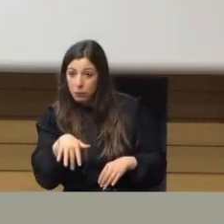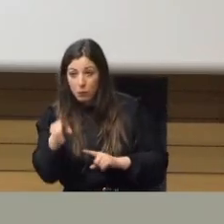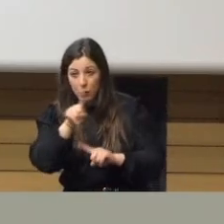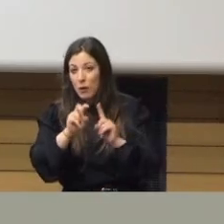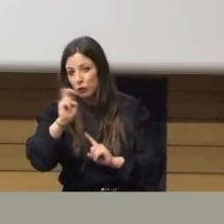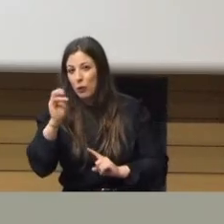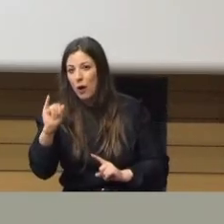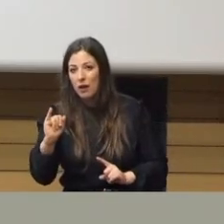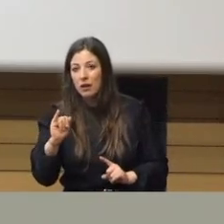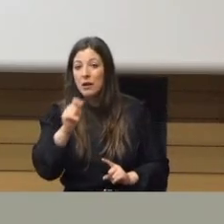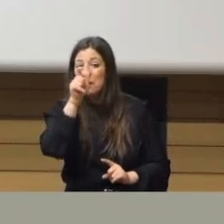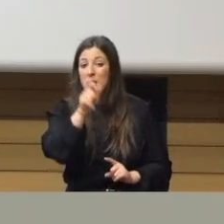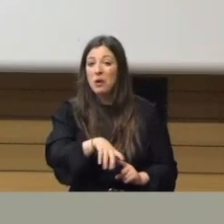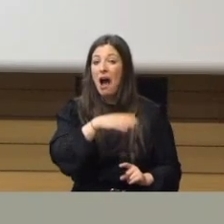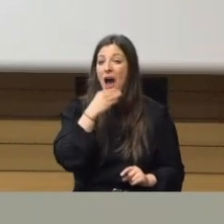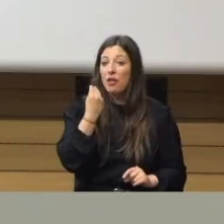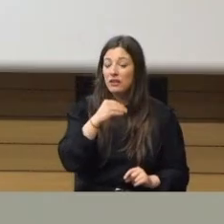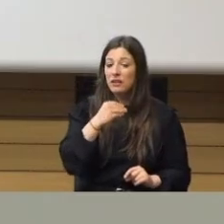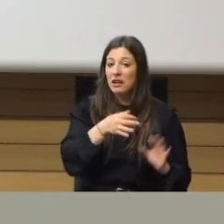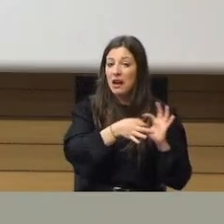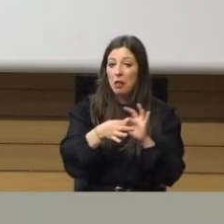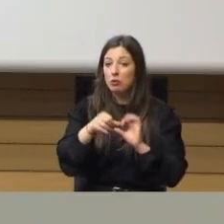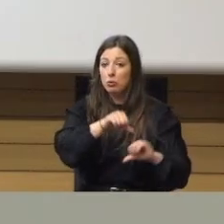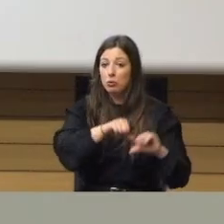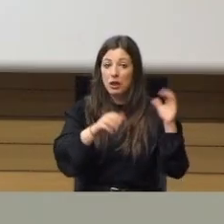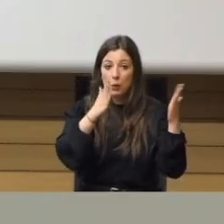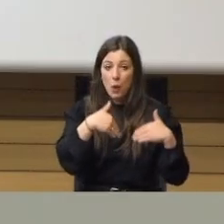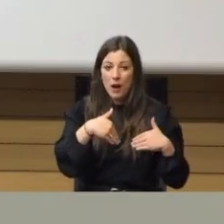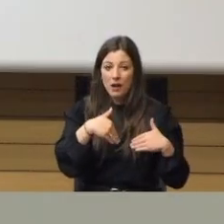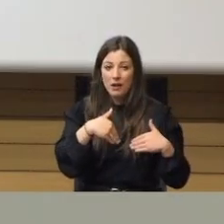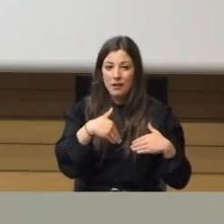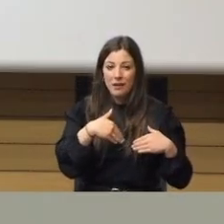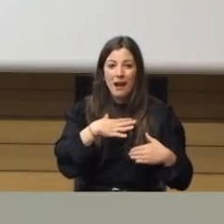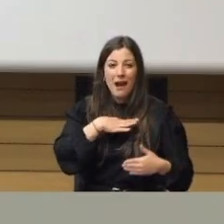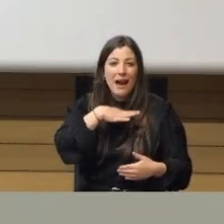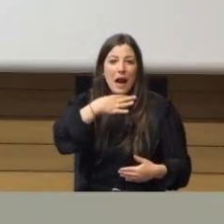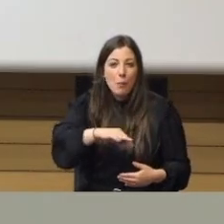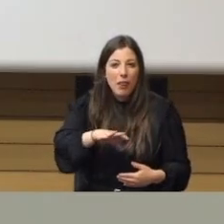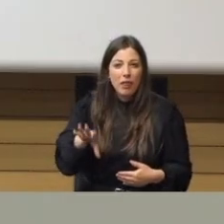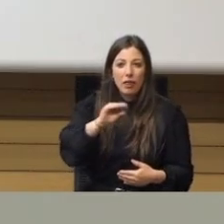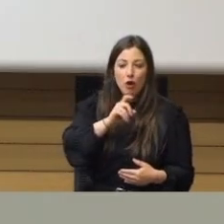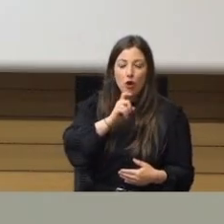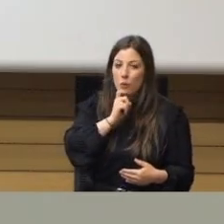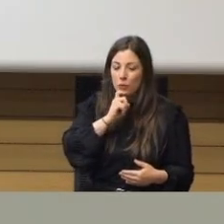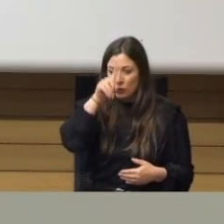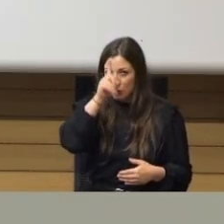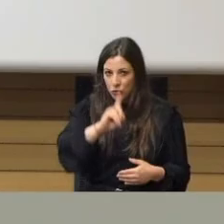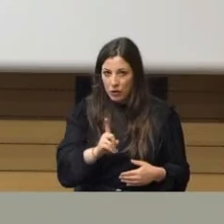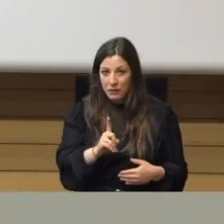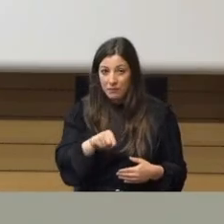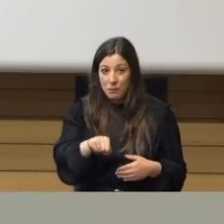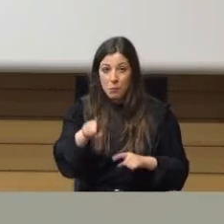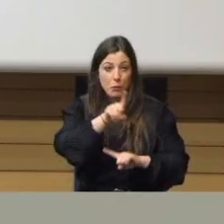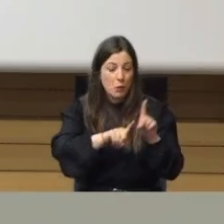El adolescente, como no tiene relación con la sustancia, no es capaz de interpretarla. Y ahí es donde viene el mayor de los problemas de